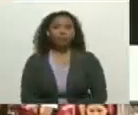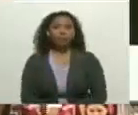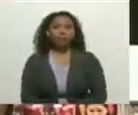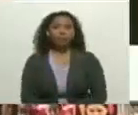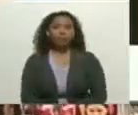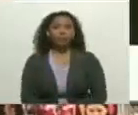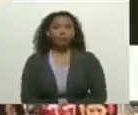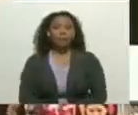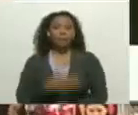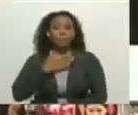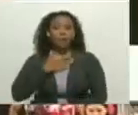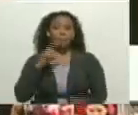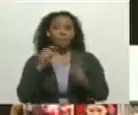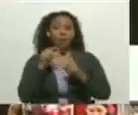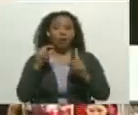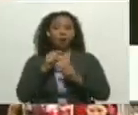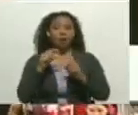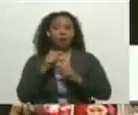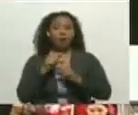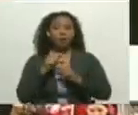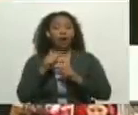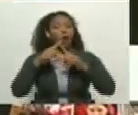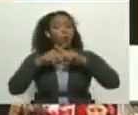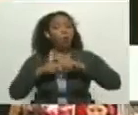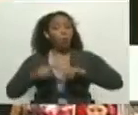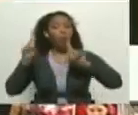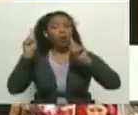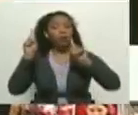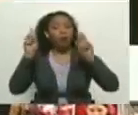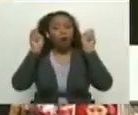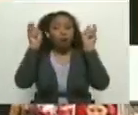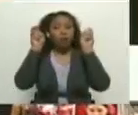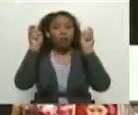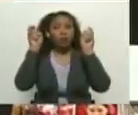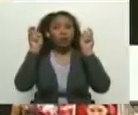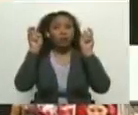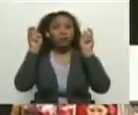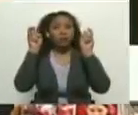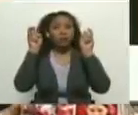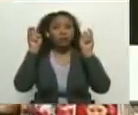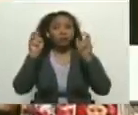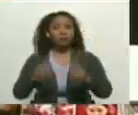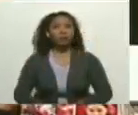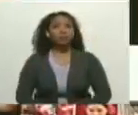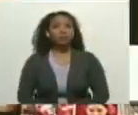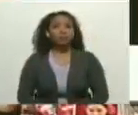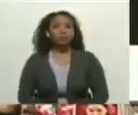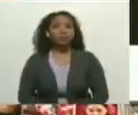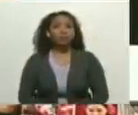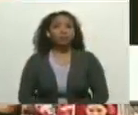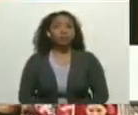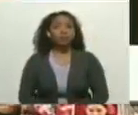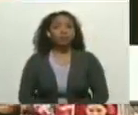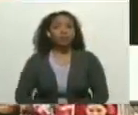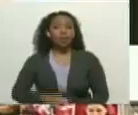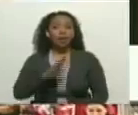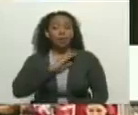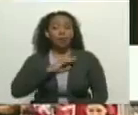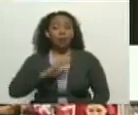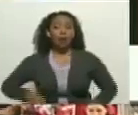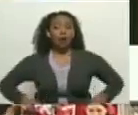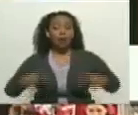Pongo mi palabra y es un compromiso. La otra es su pellejo, pues, su propia vida. Su propia vida. Y ustedes